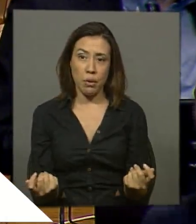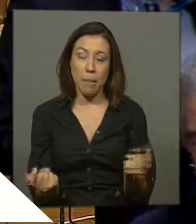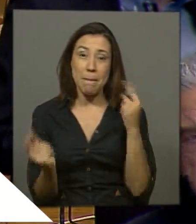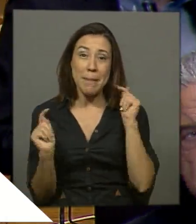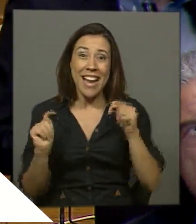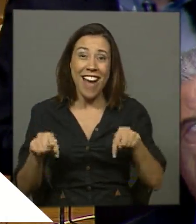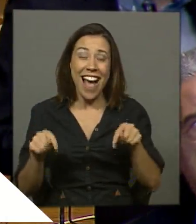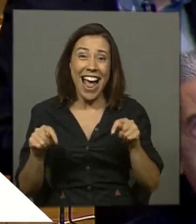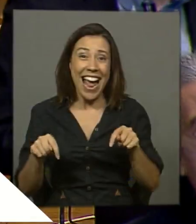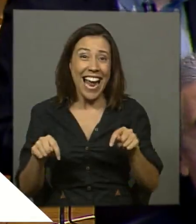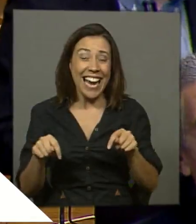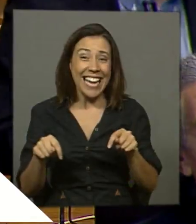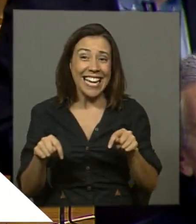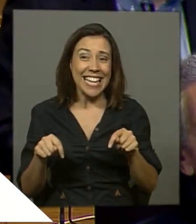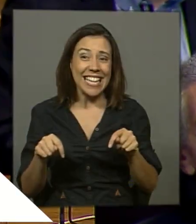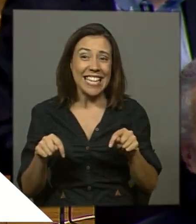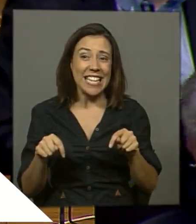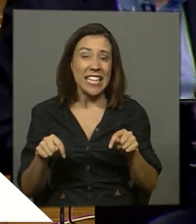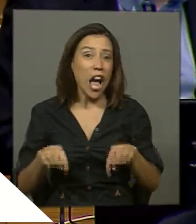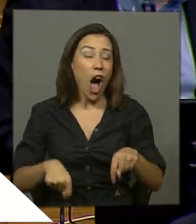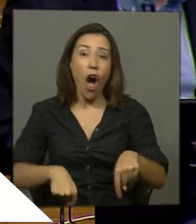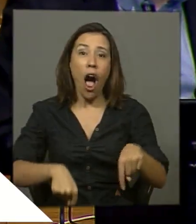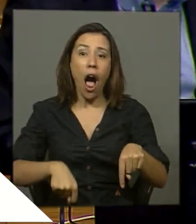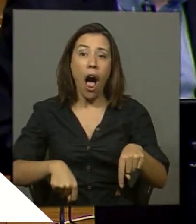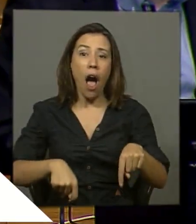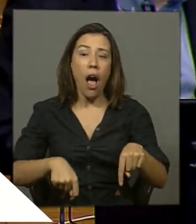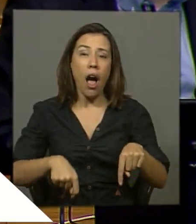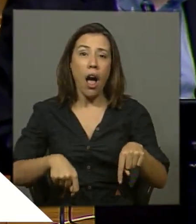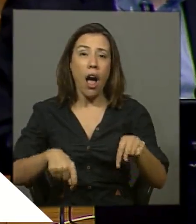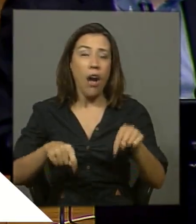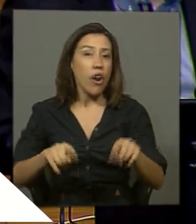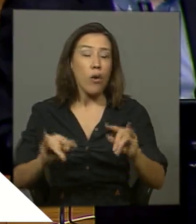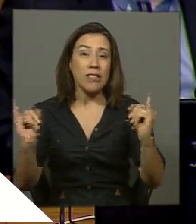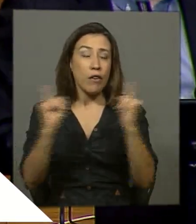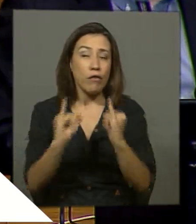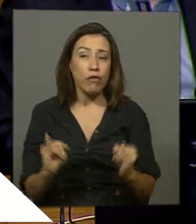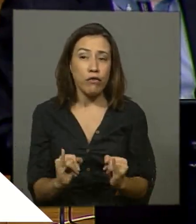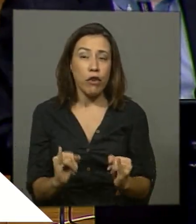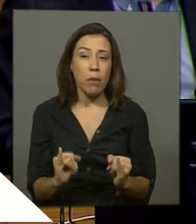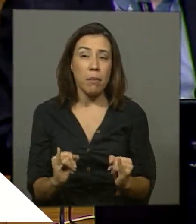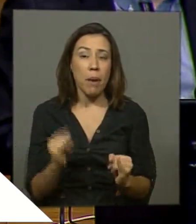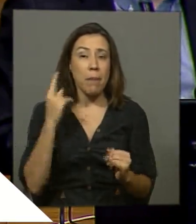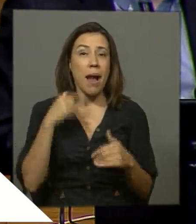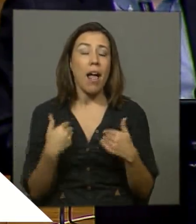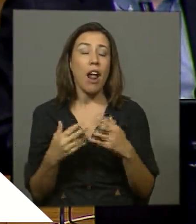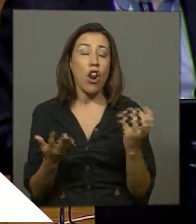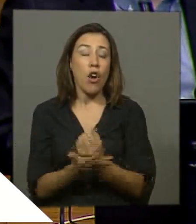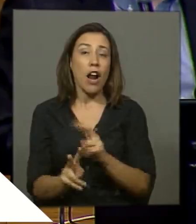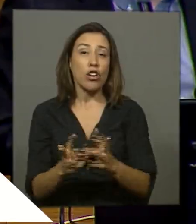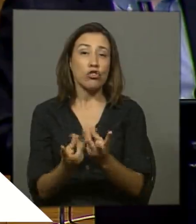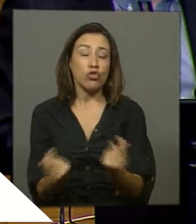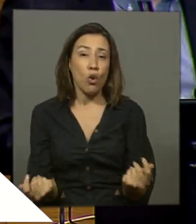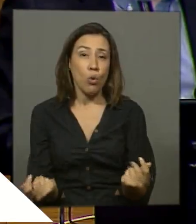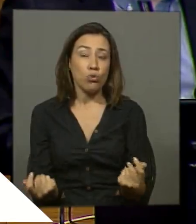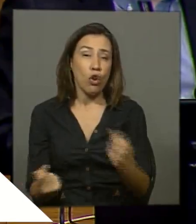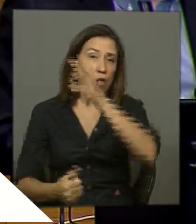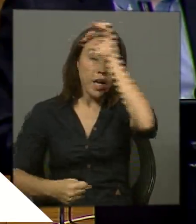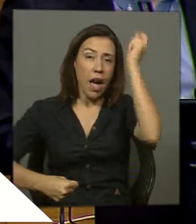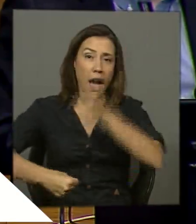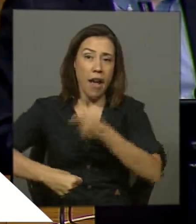per Este no es no es la manera de llegar a la solución de la